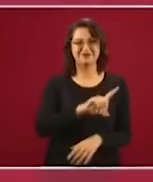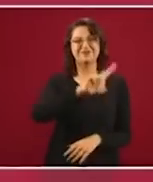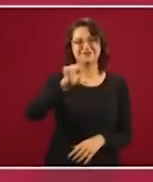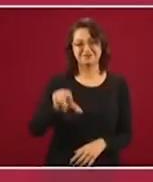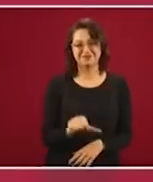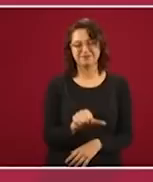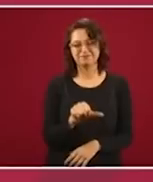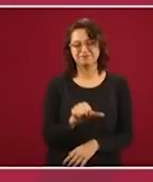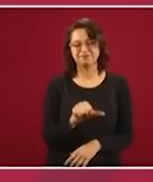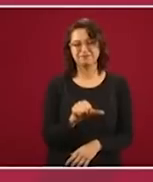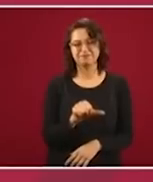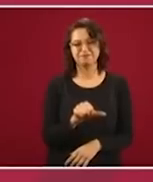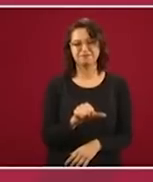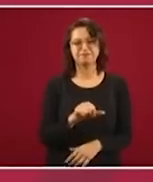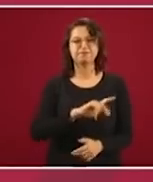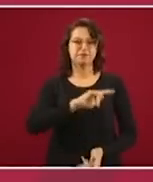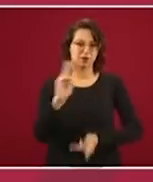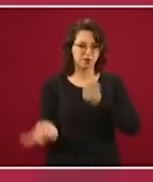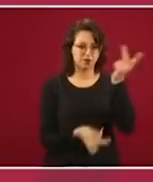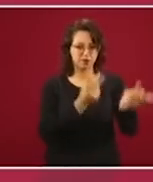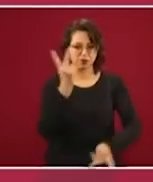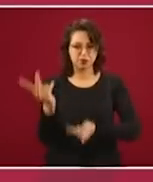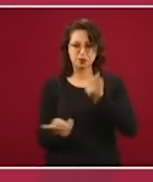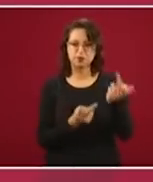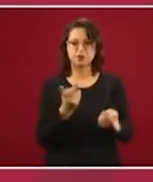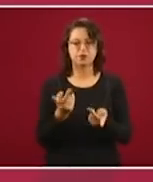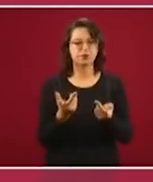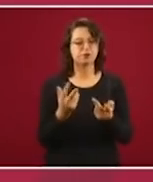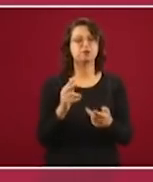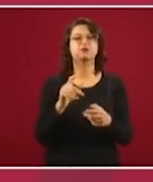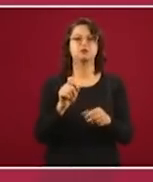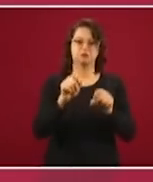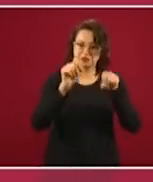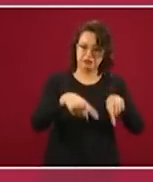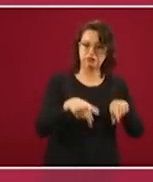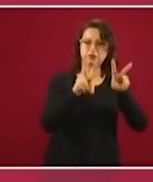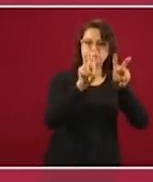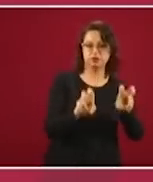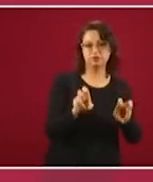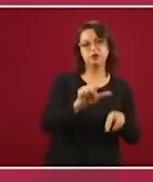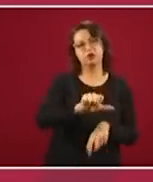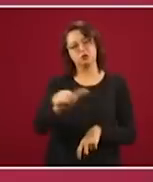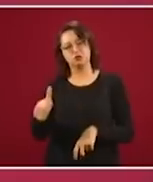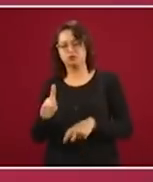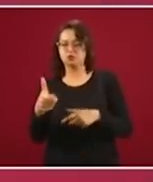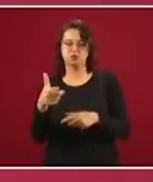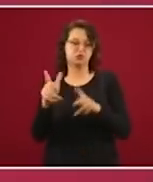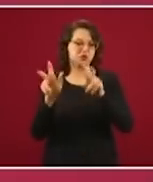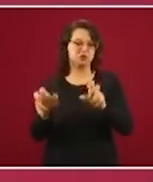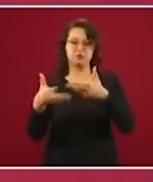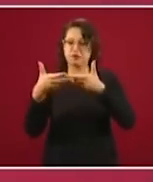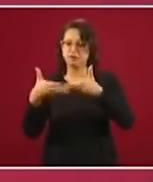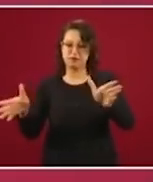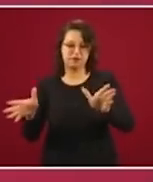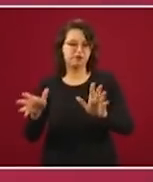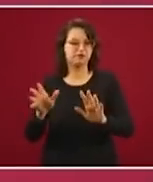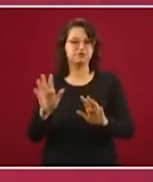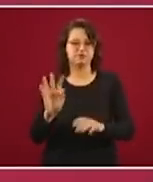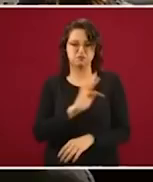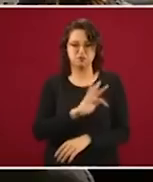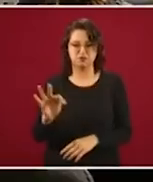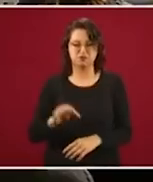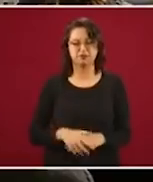posteriormente preguntas sobre el tema y luego abrimos para otros